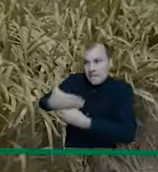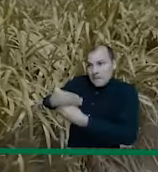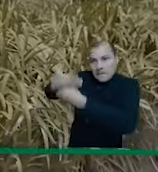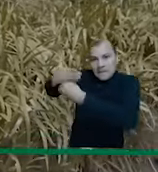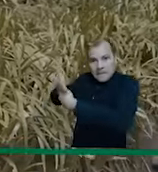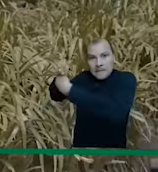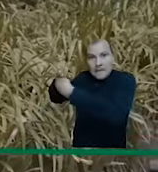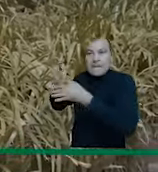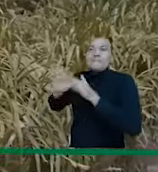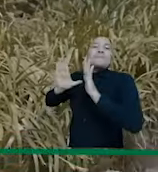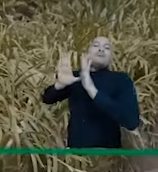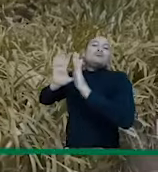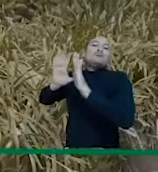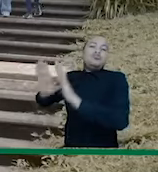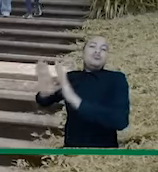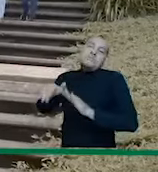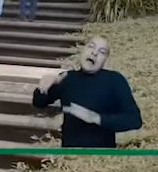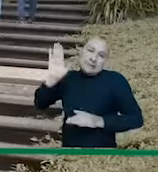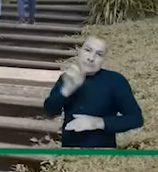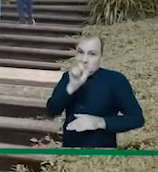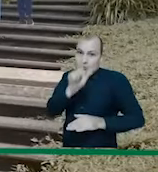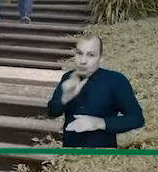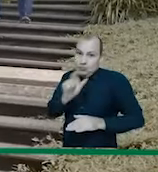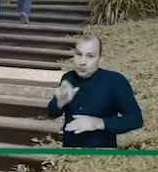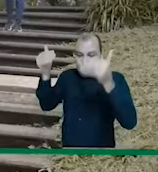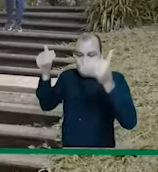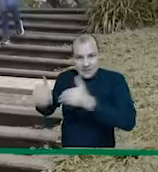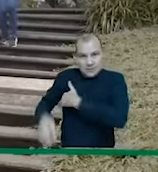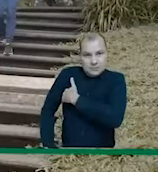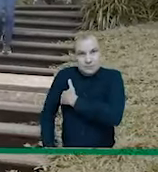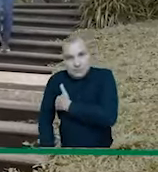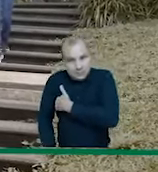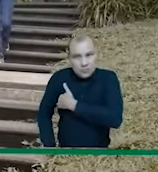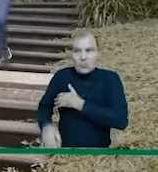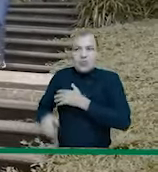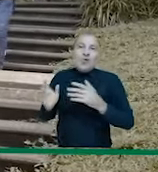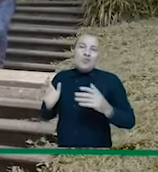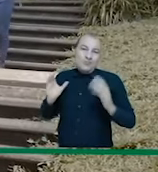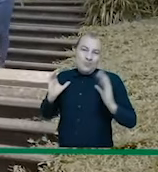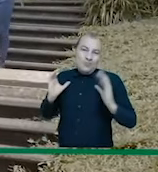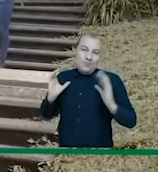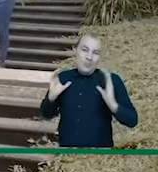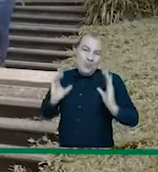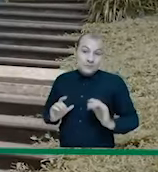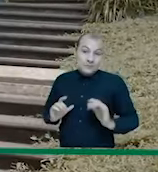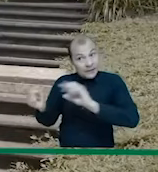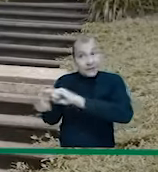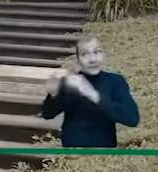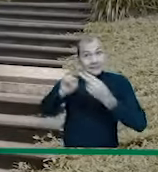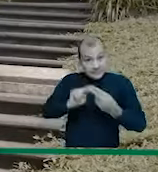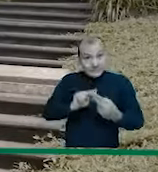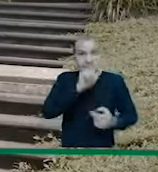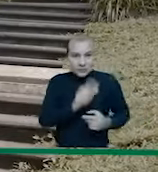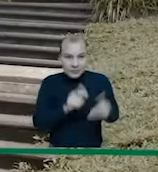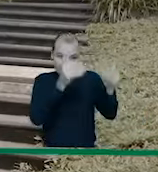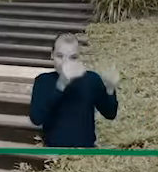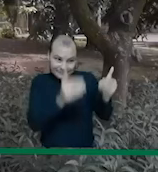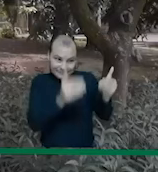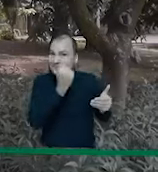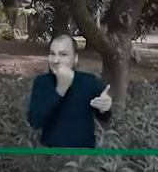el tema de las barreras físicas o arquitectónicas están muy dirigidas y muy focalizadas a personas con discapacidad física.